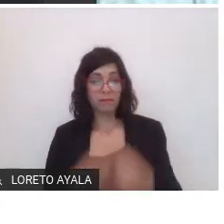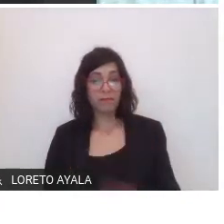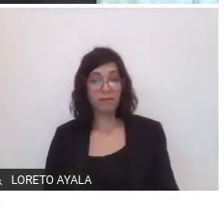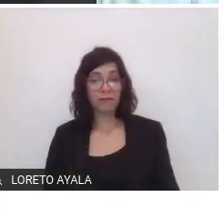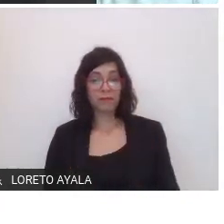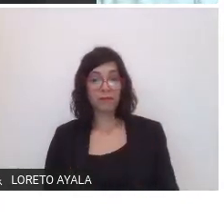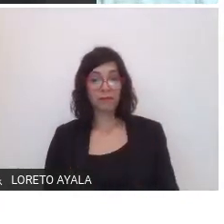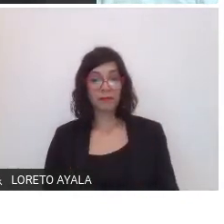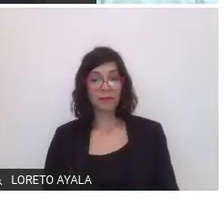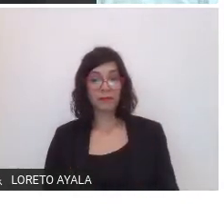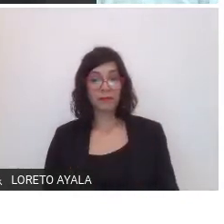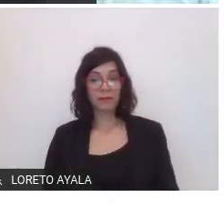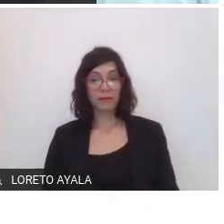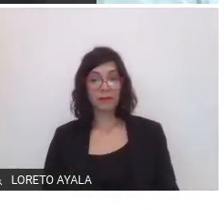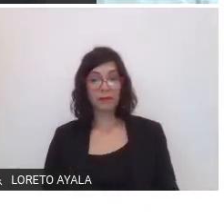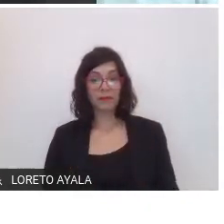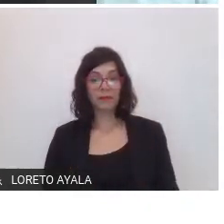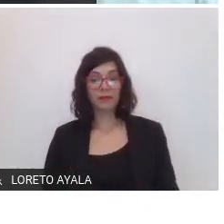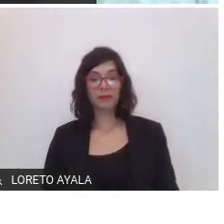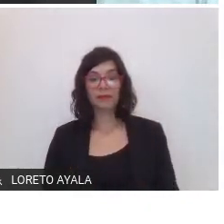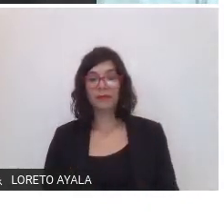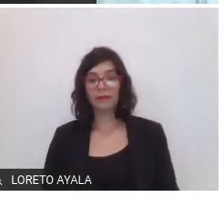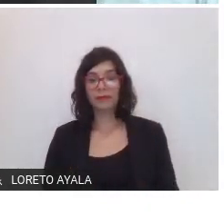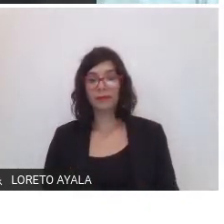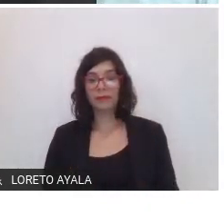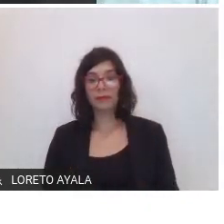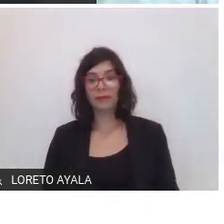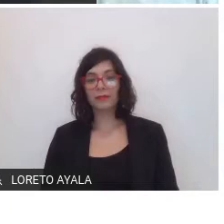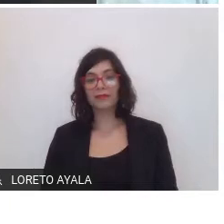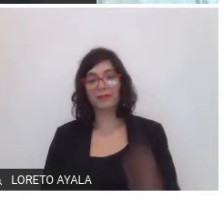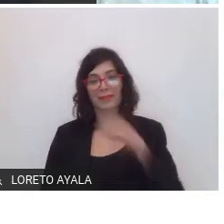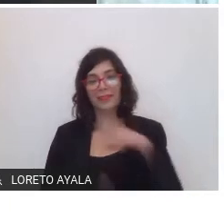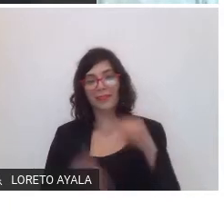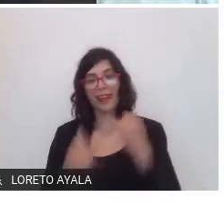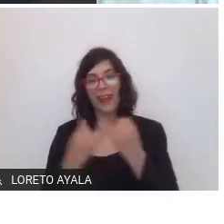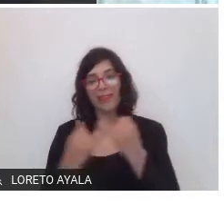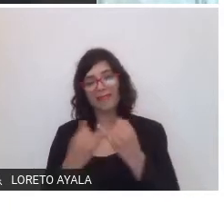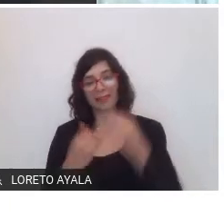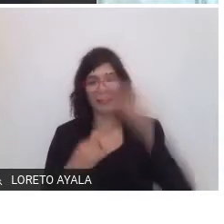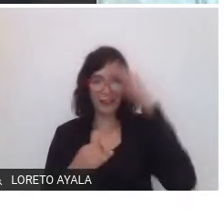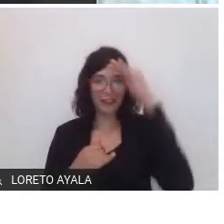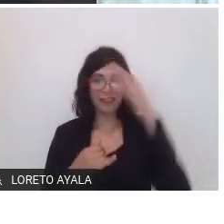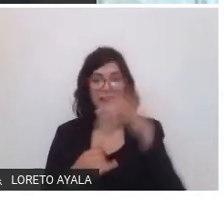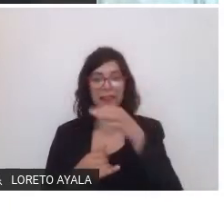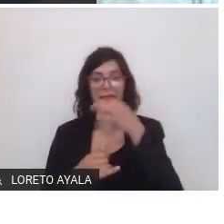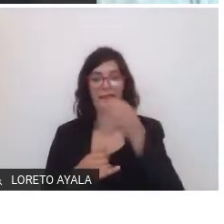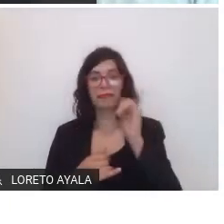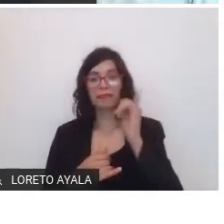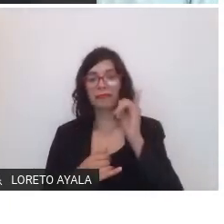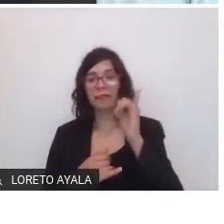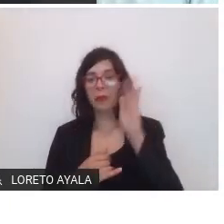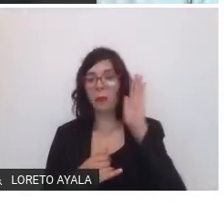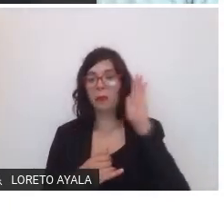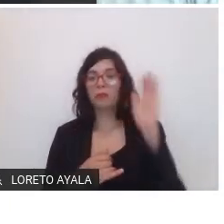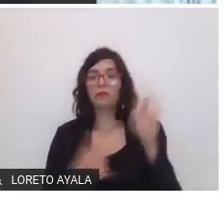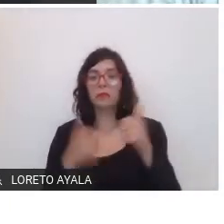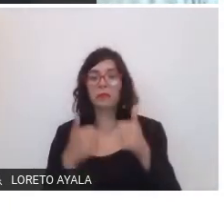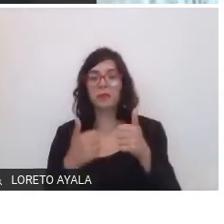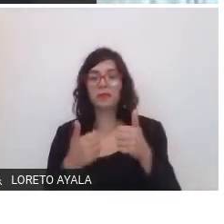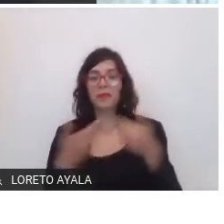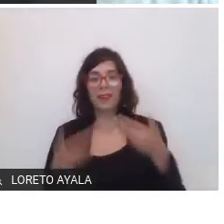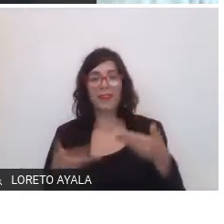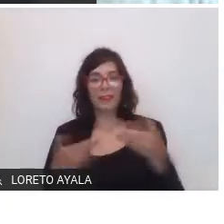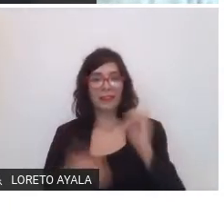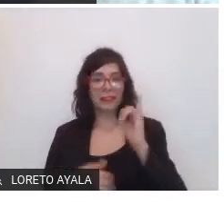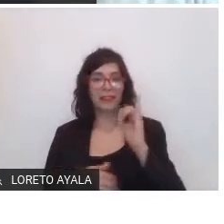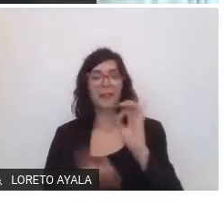Perdón, don Jorge, sí, dale, pero dale, estamos entre amigos. Listo, me dice Marco y Matías que ahora estamos